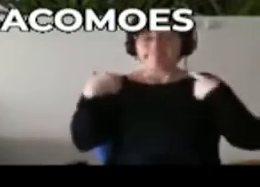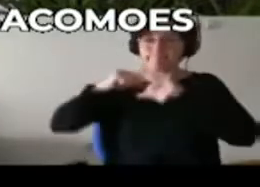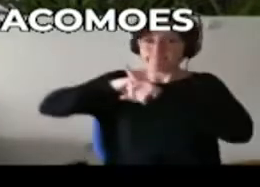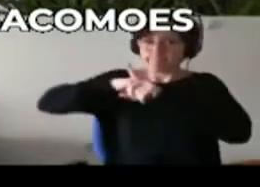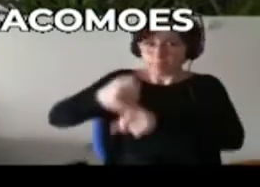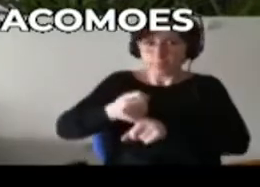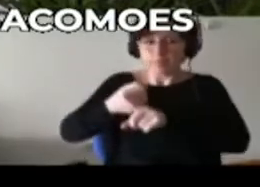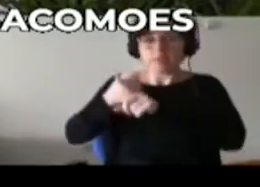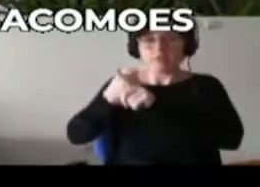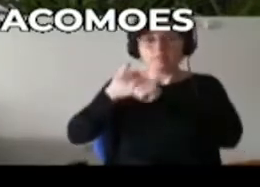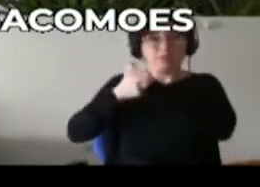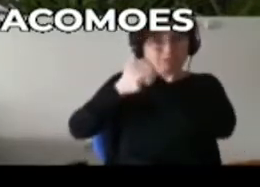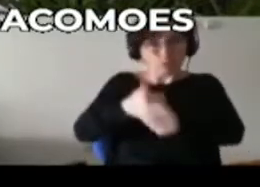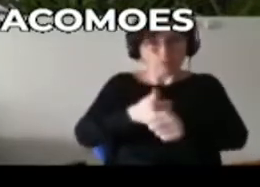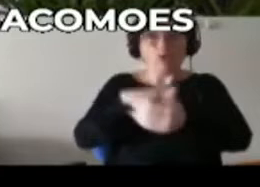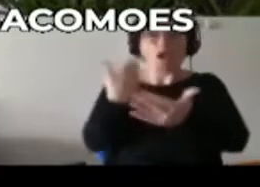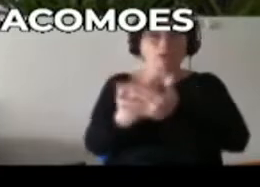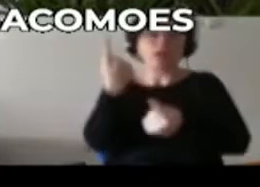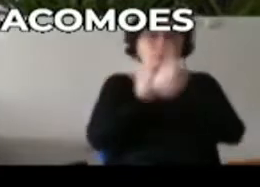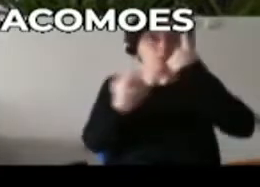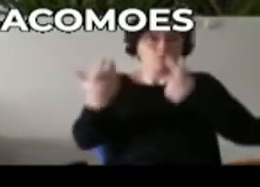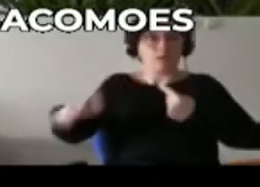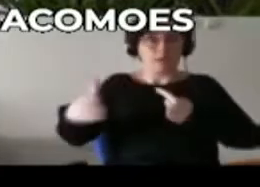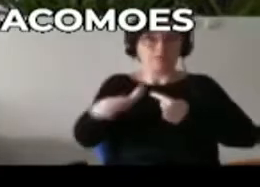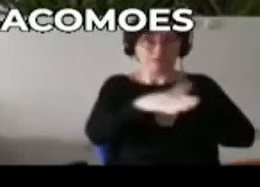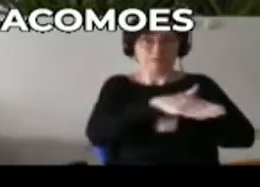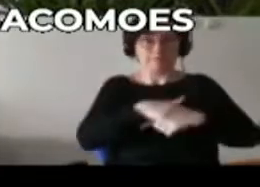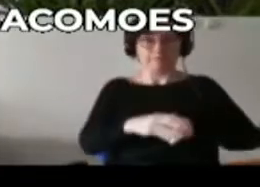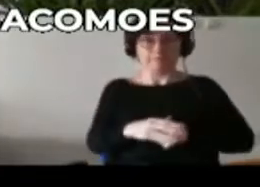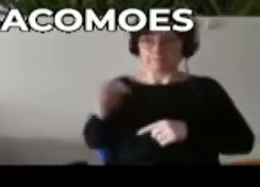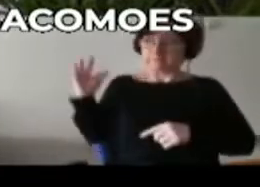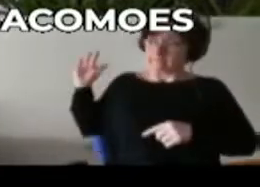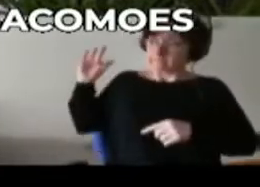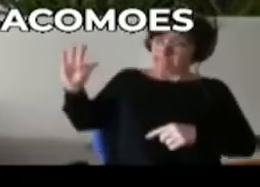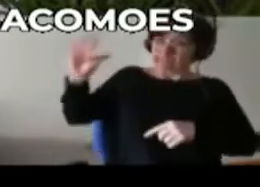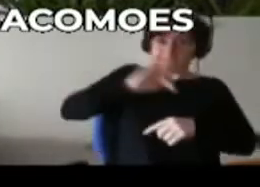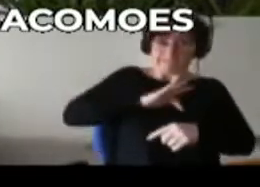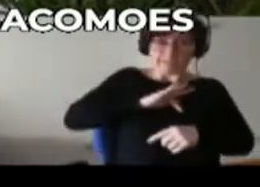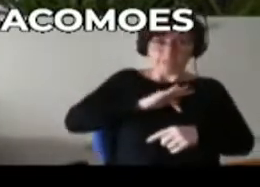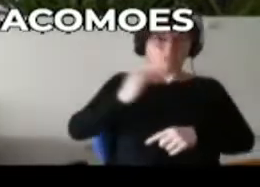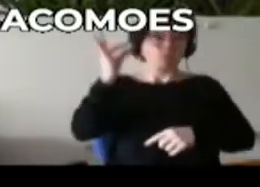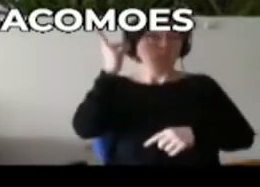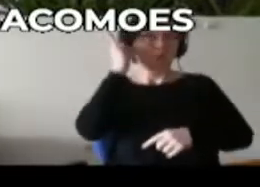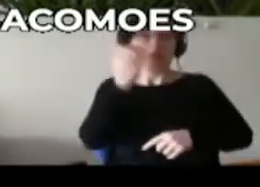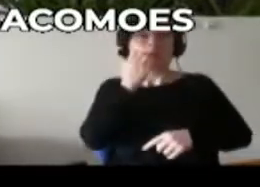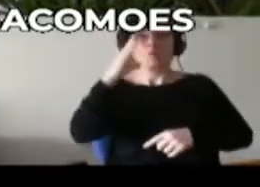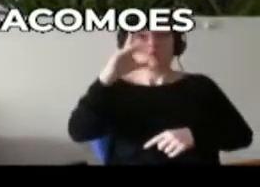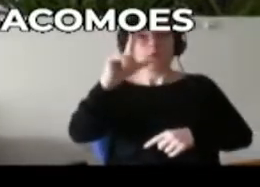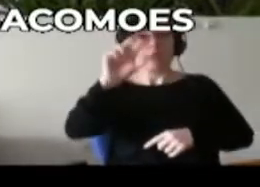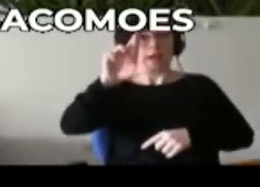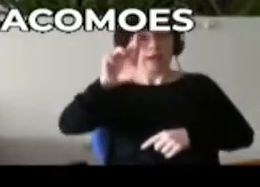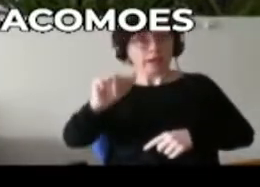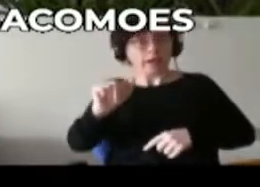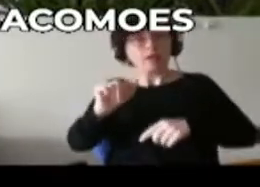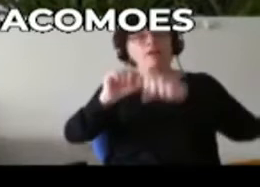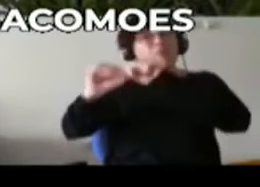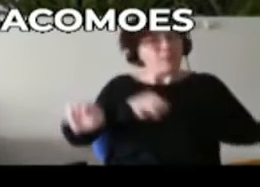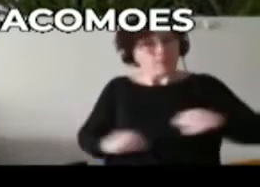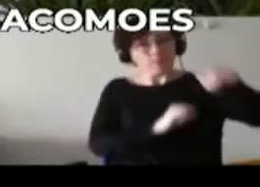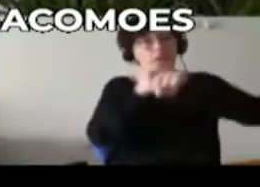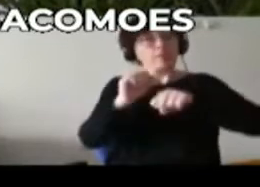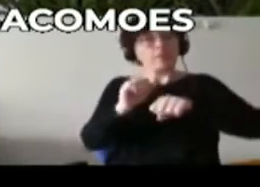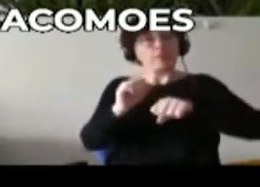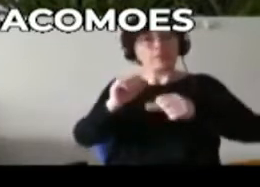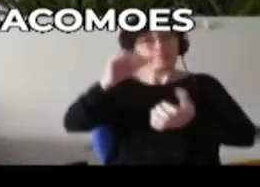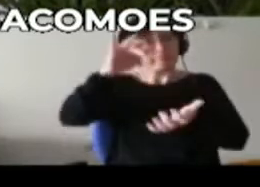e incluso se dejaron la vida. Porque antes que nosotras, mujeres como Clara Zetkin defendieron la necesidad de un Día